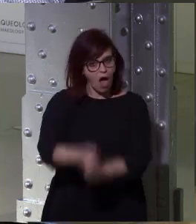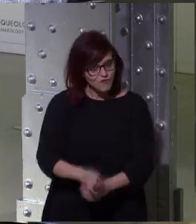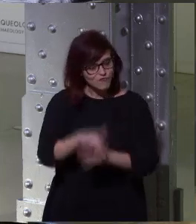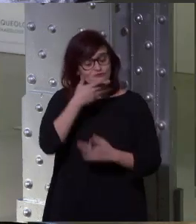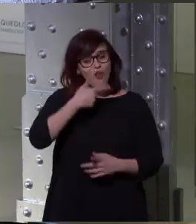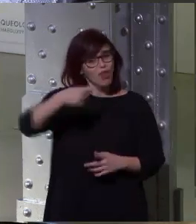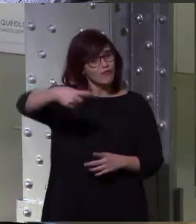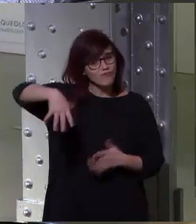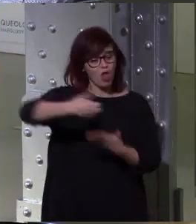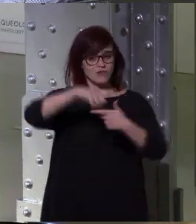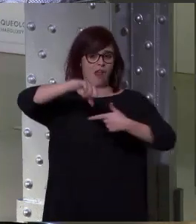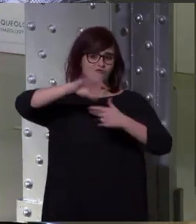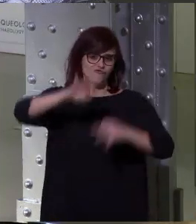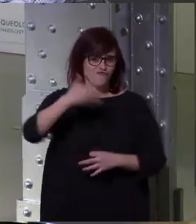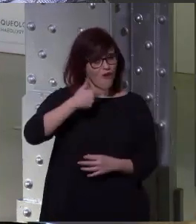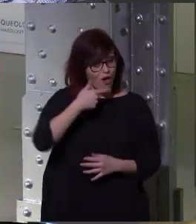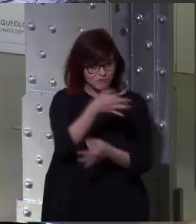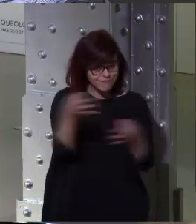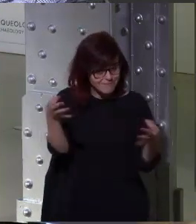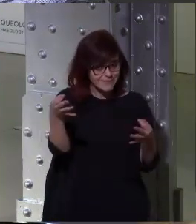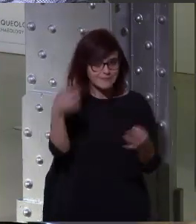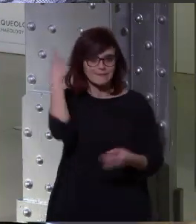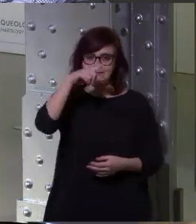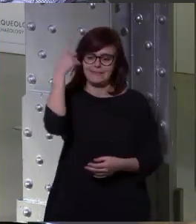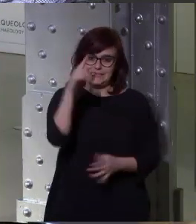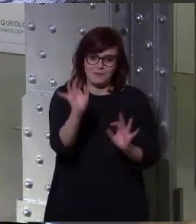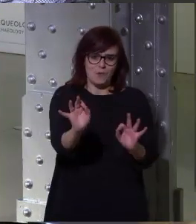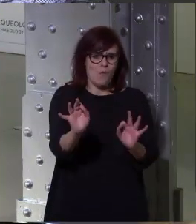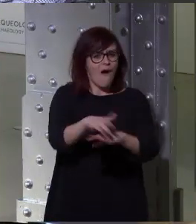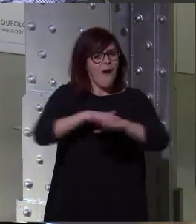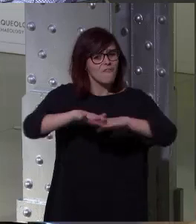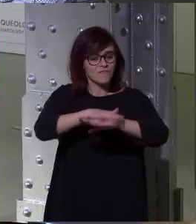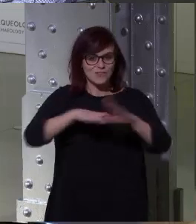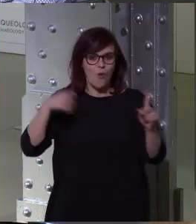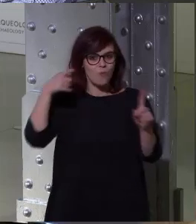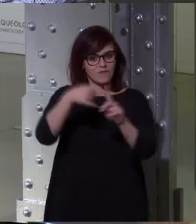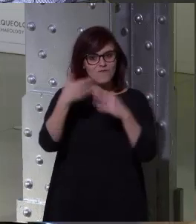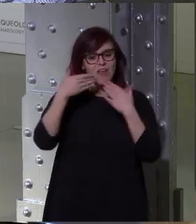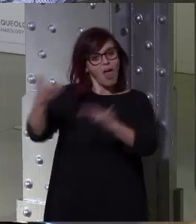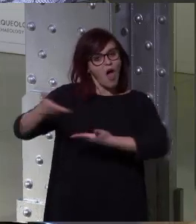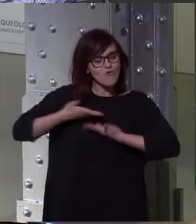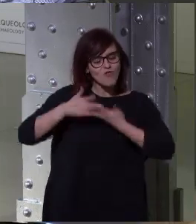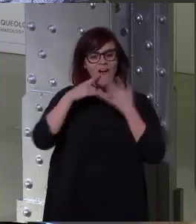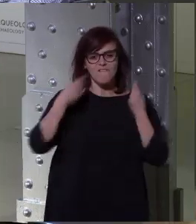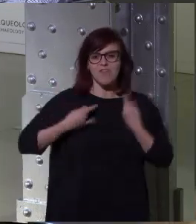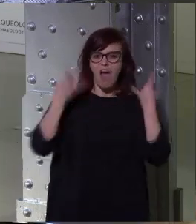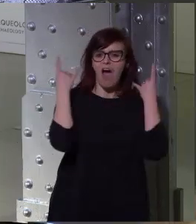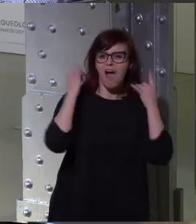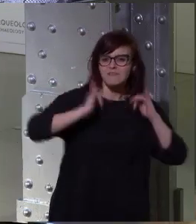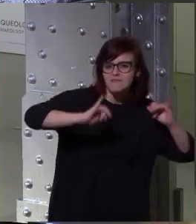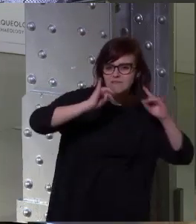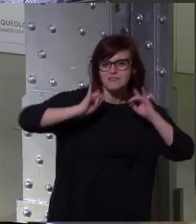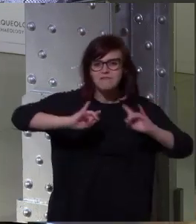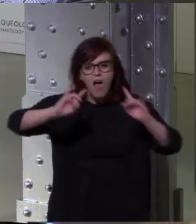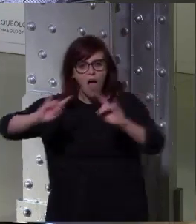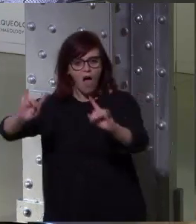Todos conocemos National Geographic y ha sido esencial para traernos la vida salvaje y